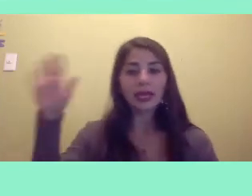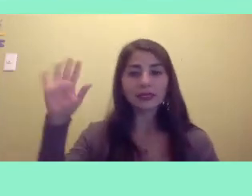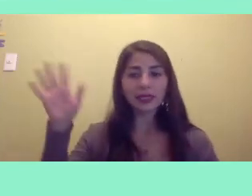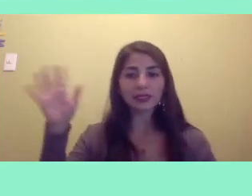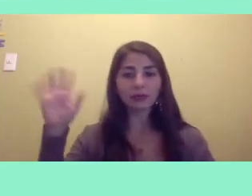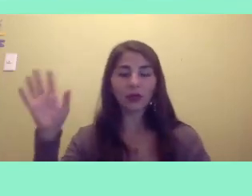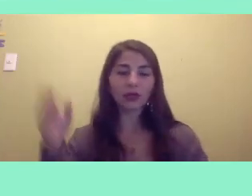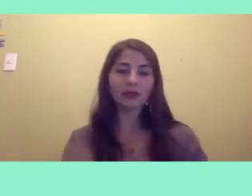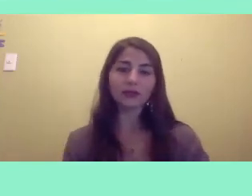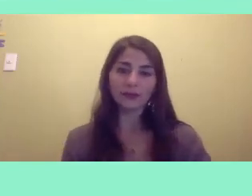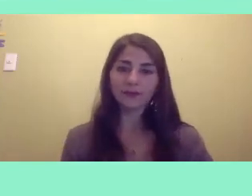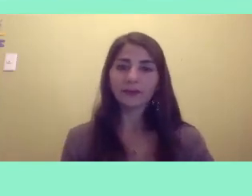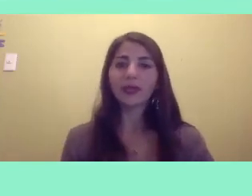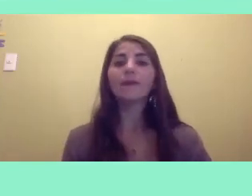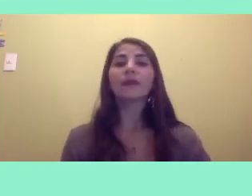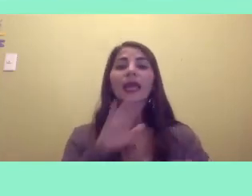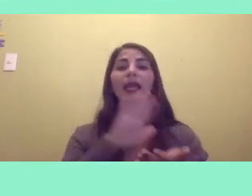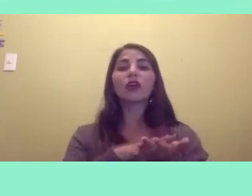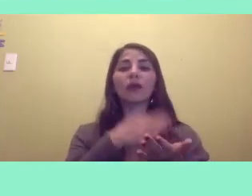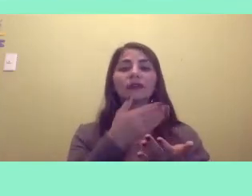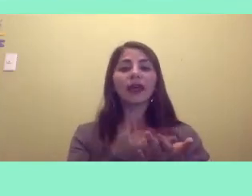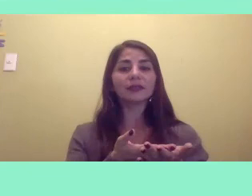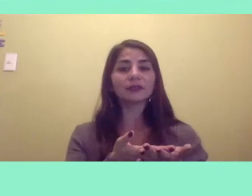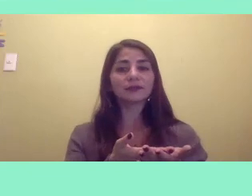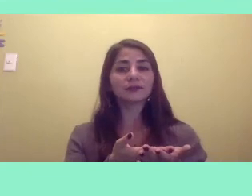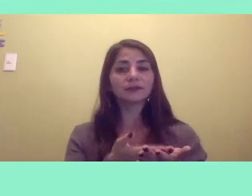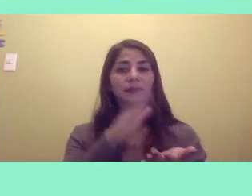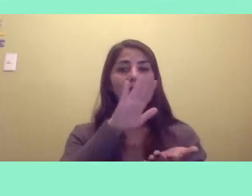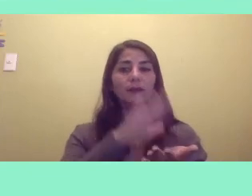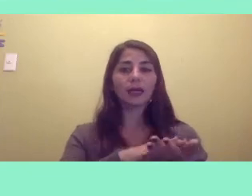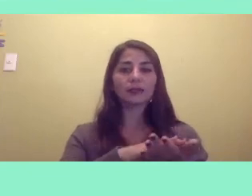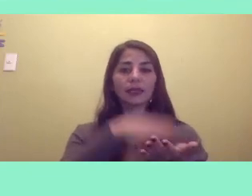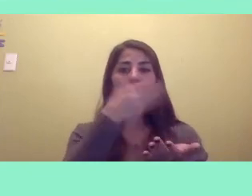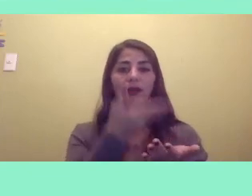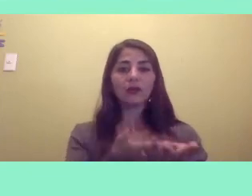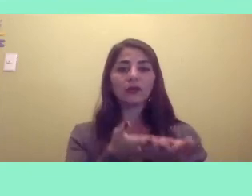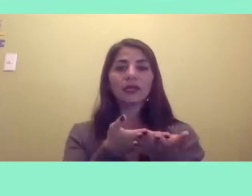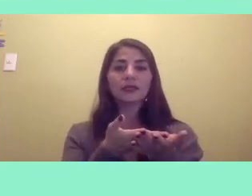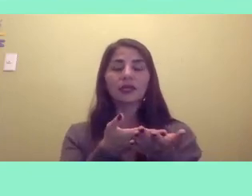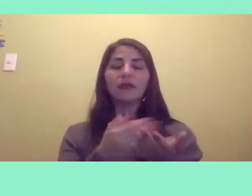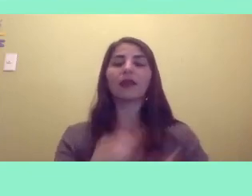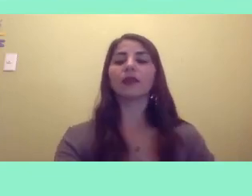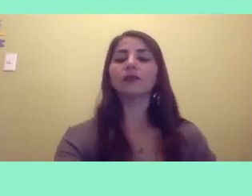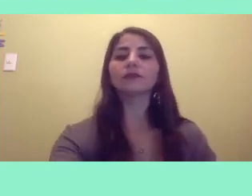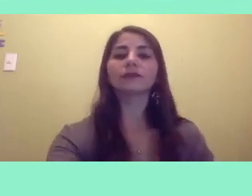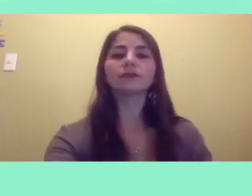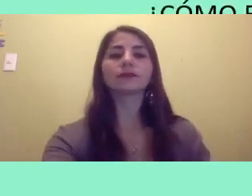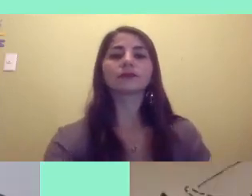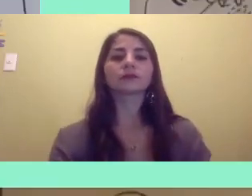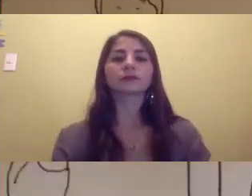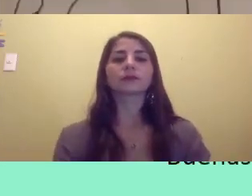también es aceptado este así. ¿Ya? El cómo estás, ¿ya? Hacia abajo y hacia arriba la